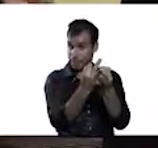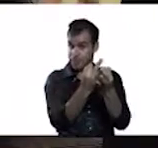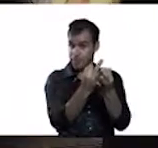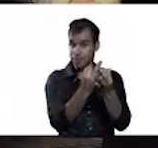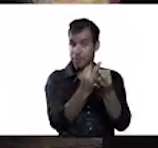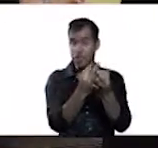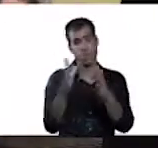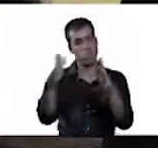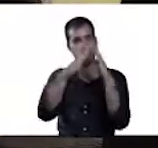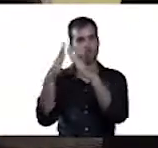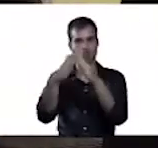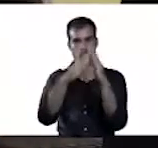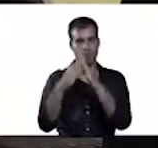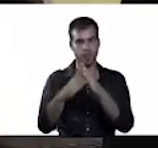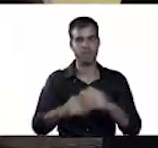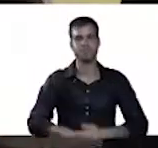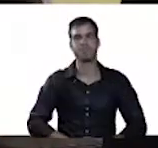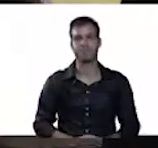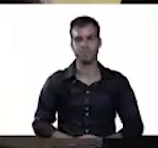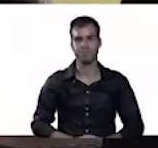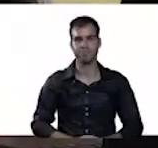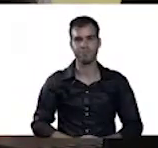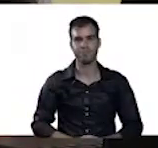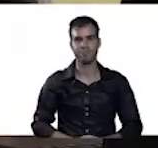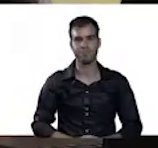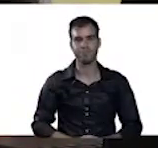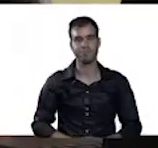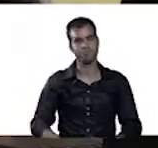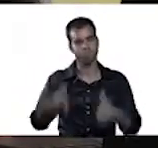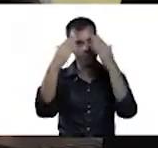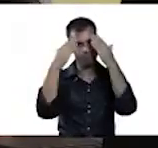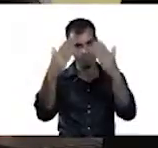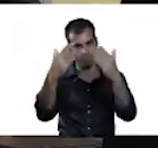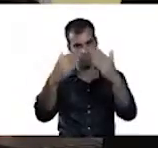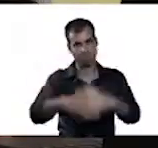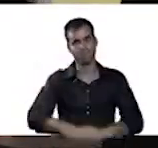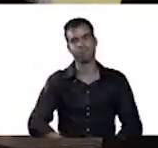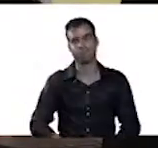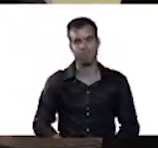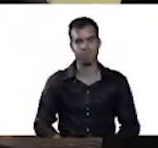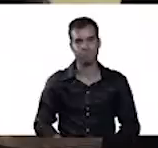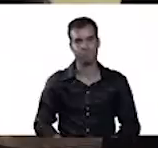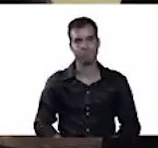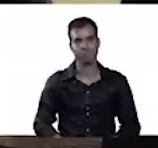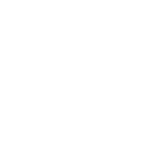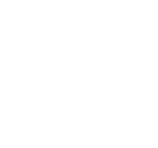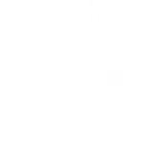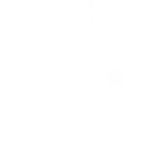y de la comunidad en que conviven. Hasta la próxima semana.